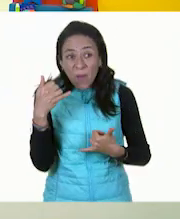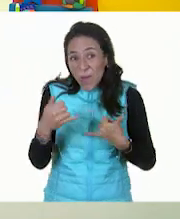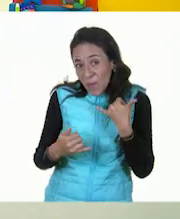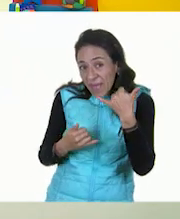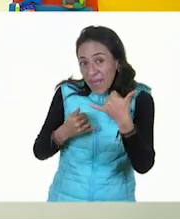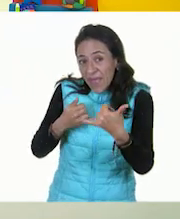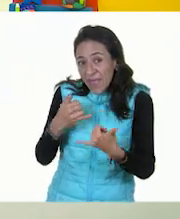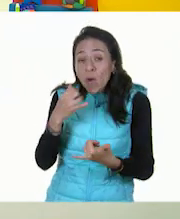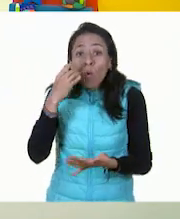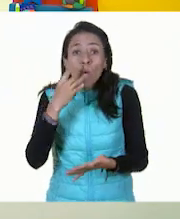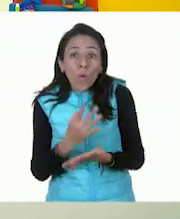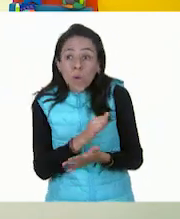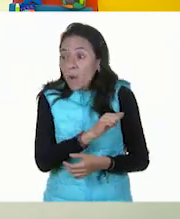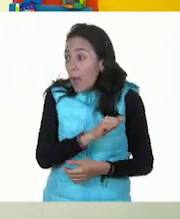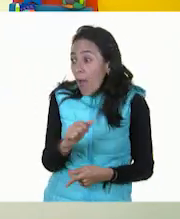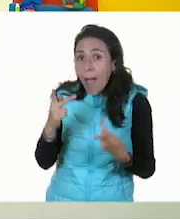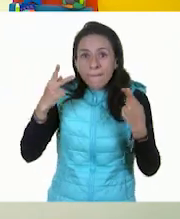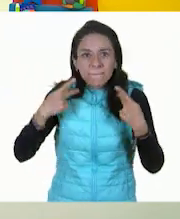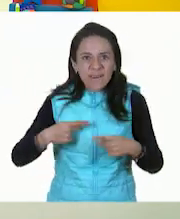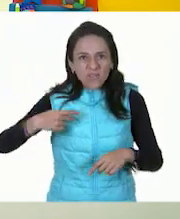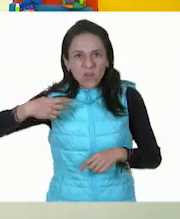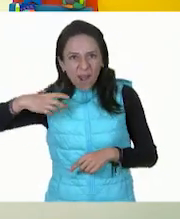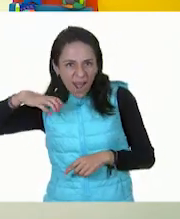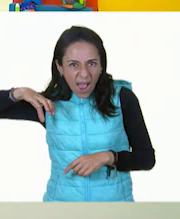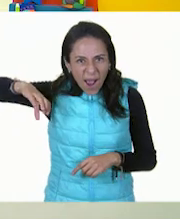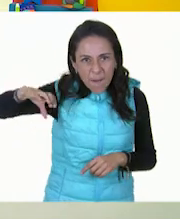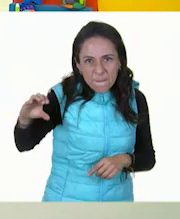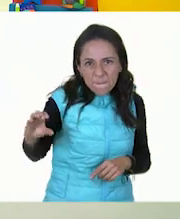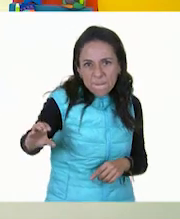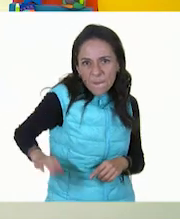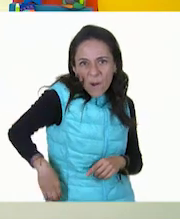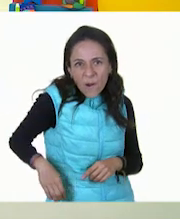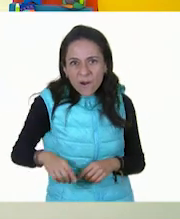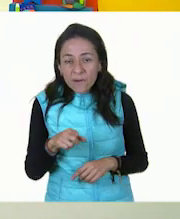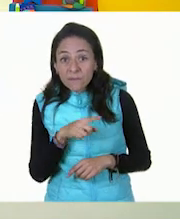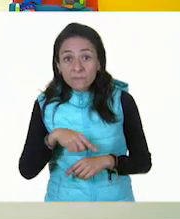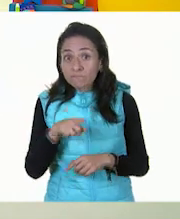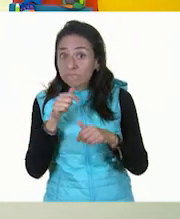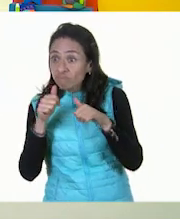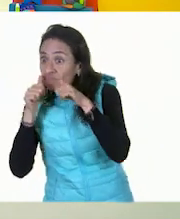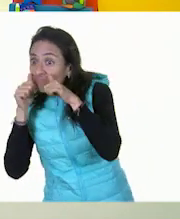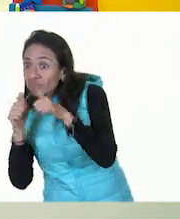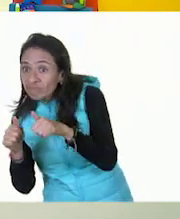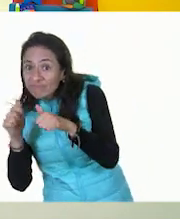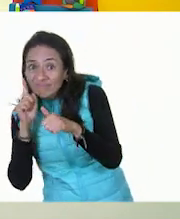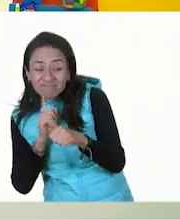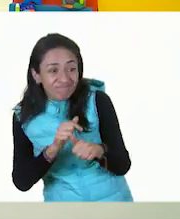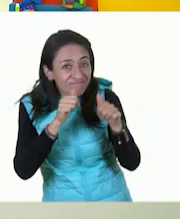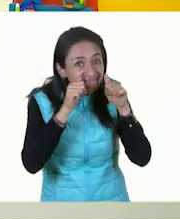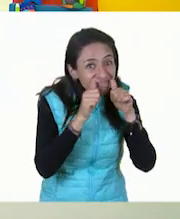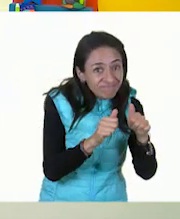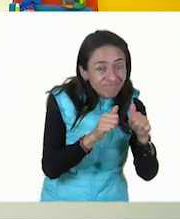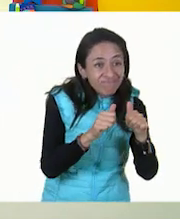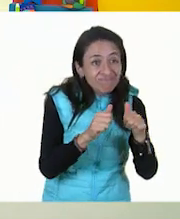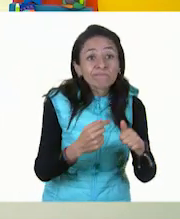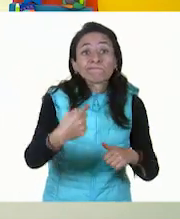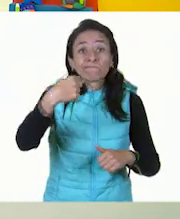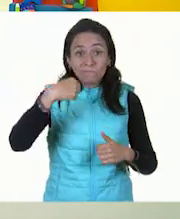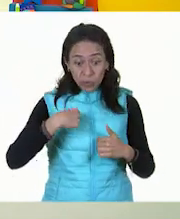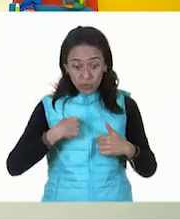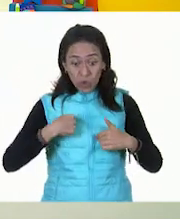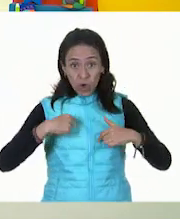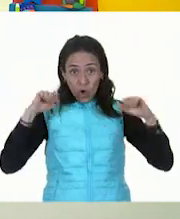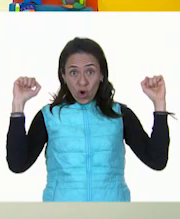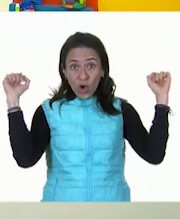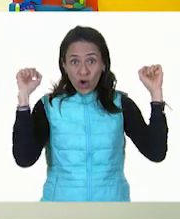para campeones. Pónganse atentas, pónganse atentos. Vamos a comenzar. Si yo digo correr,